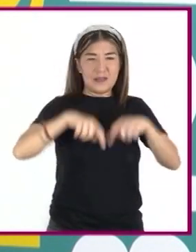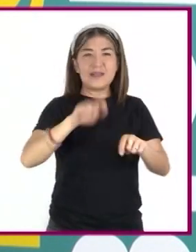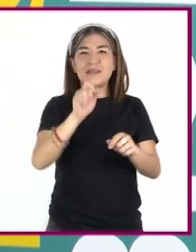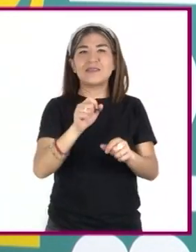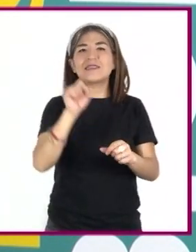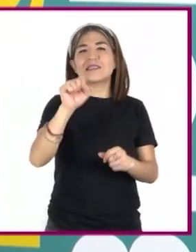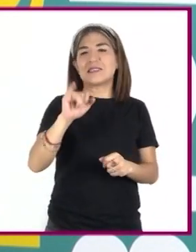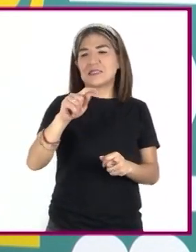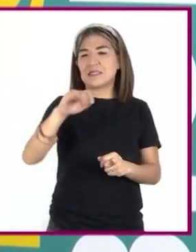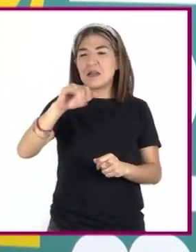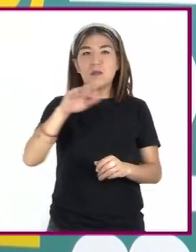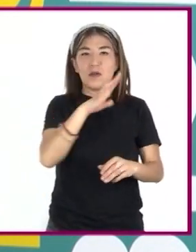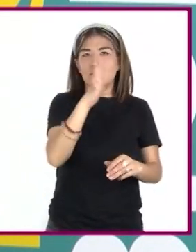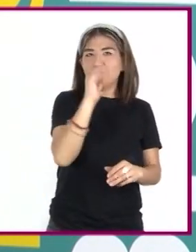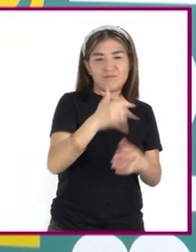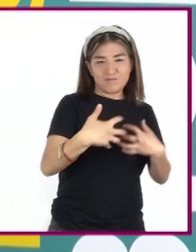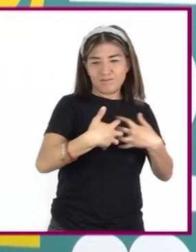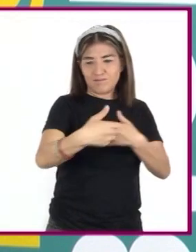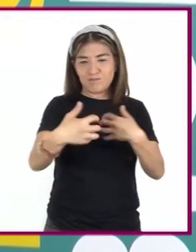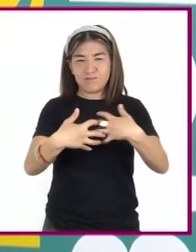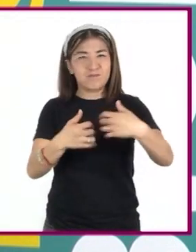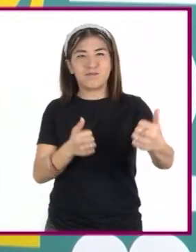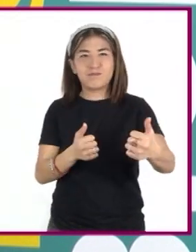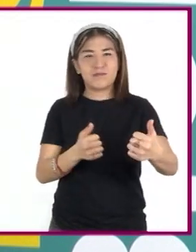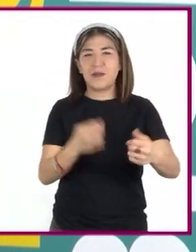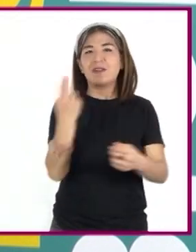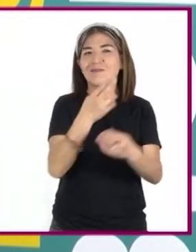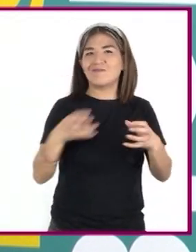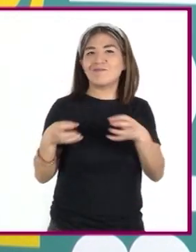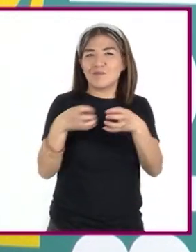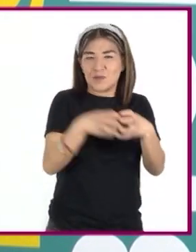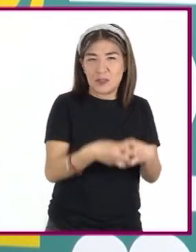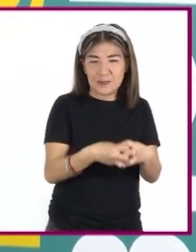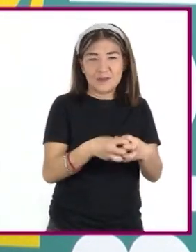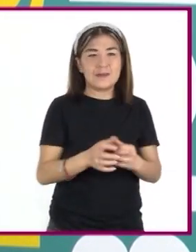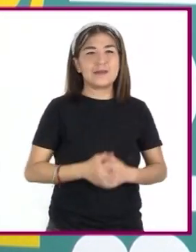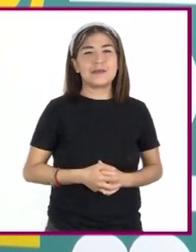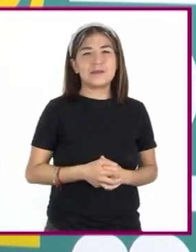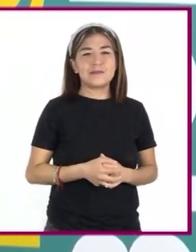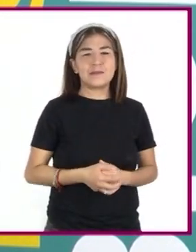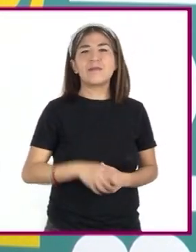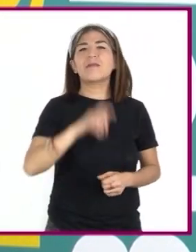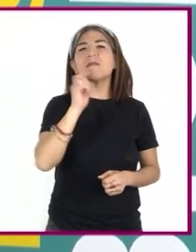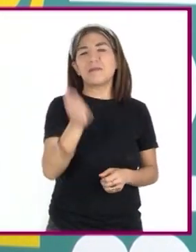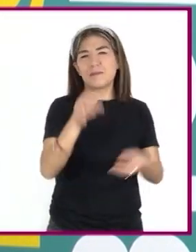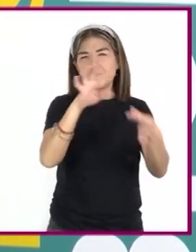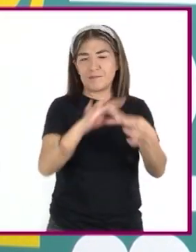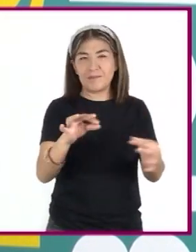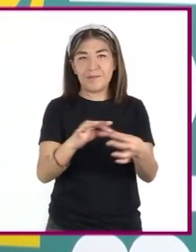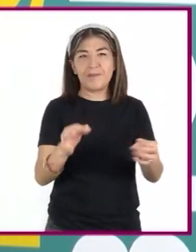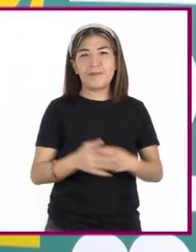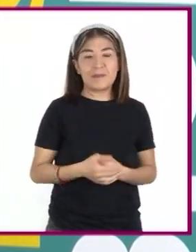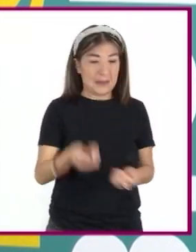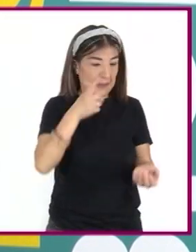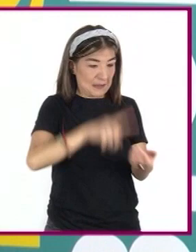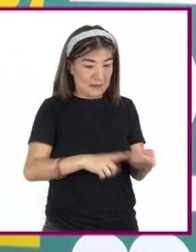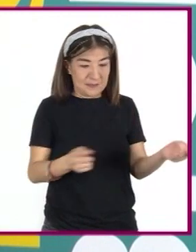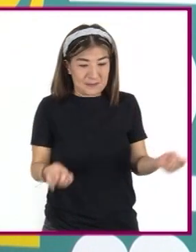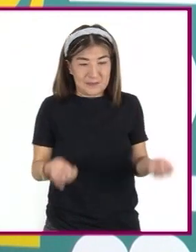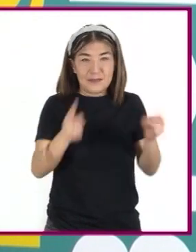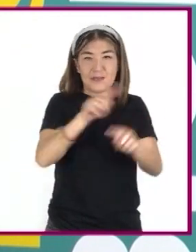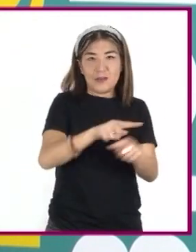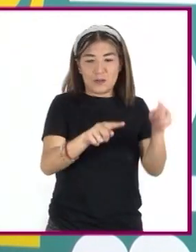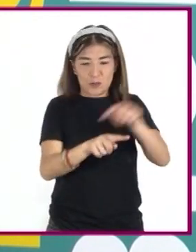separarse del conjunto y existir de manera independiente. En pocas palabras, se necesitan entre ellas para